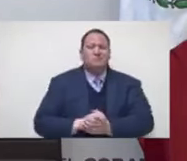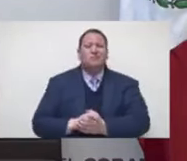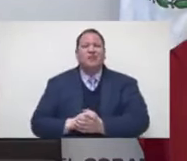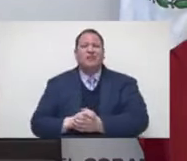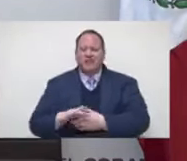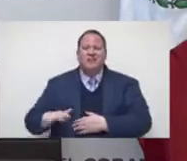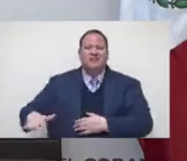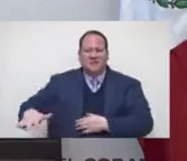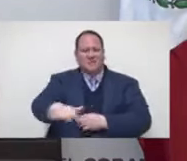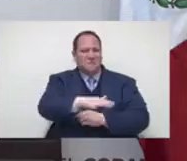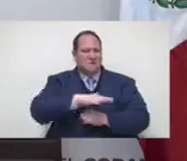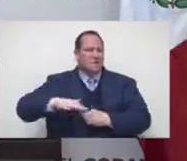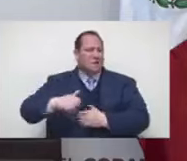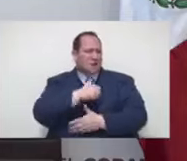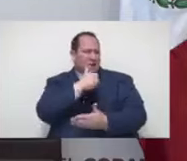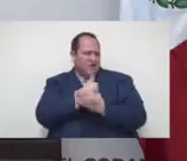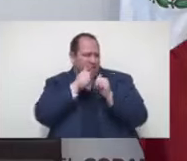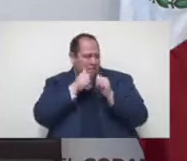red pluvial de la ciudad.